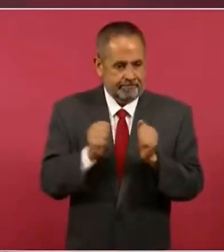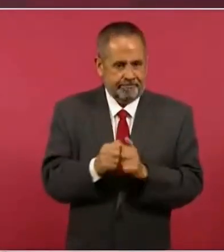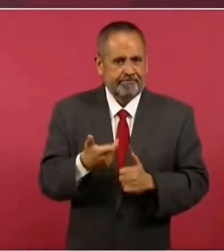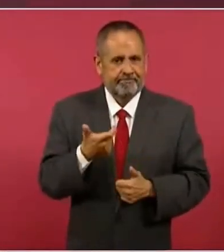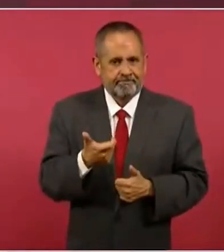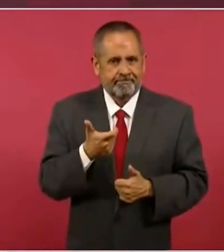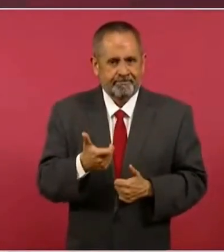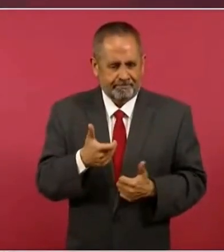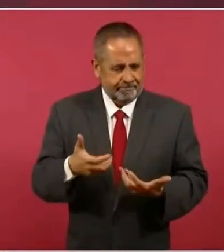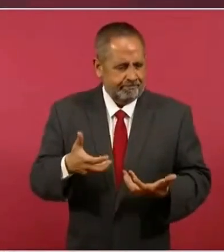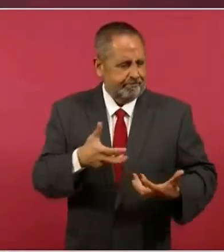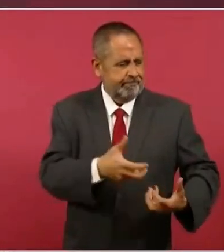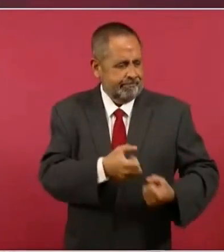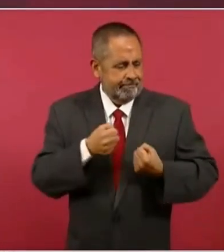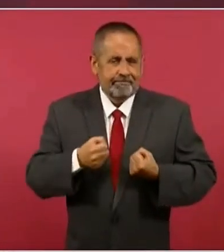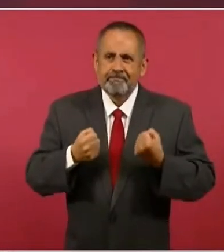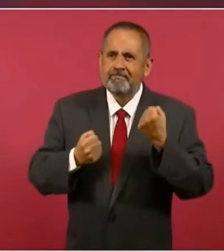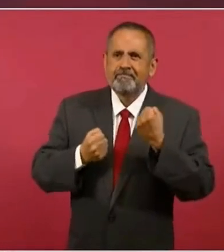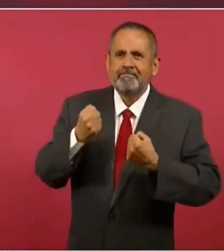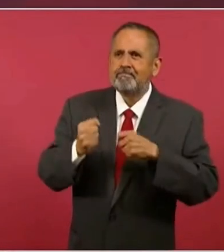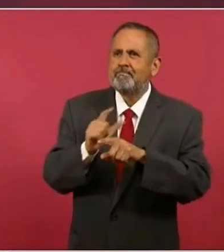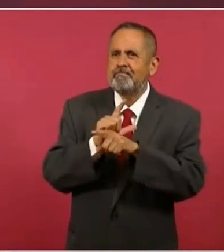el dinero